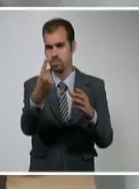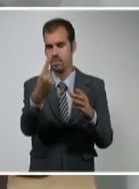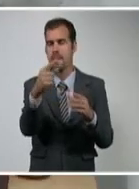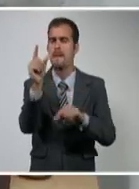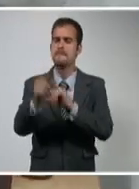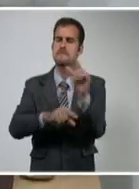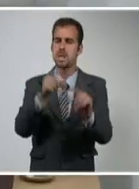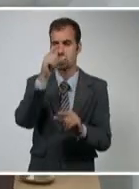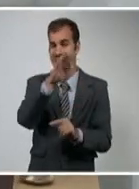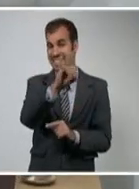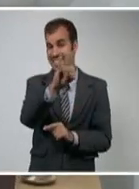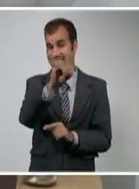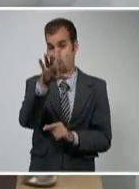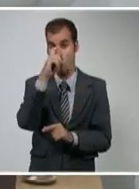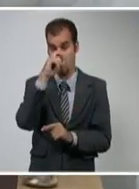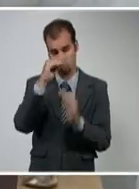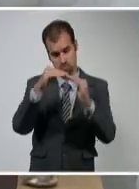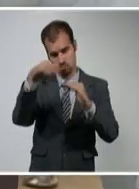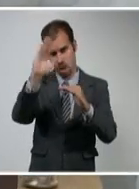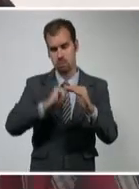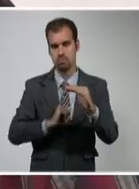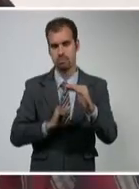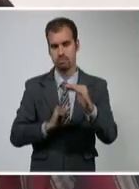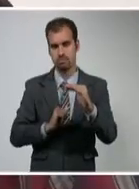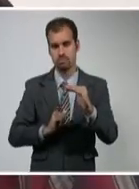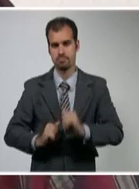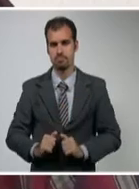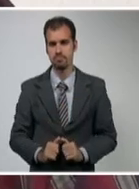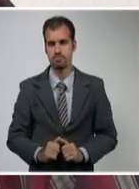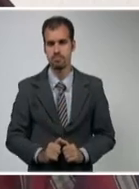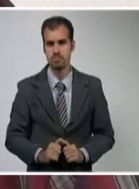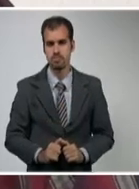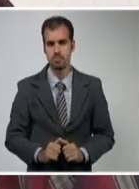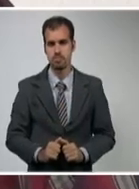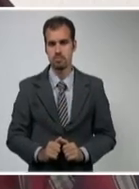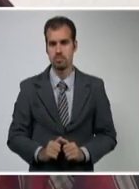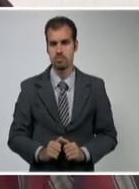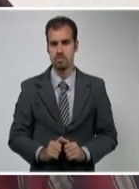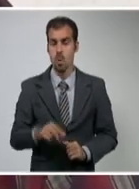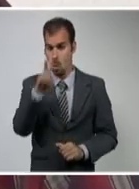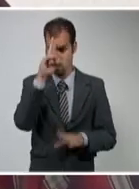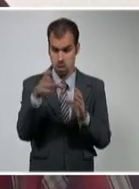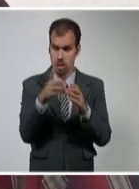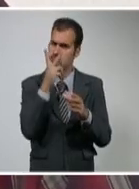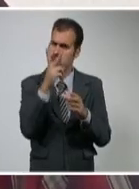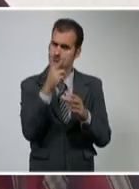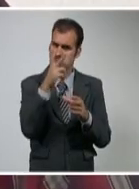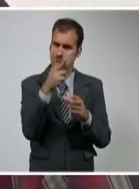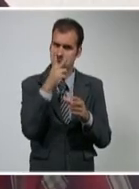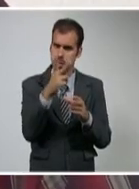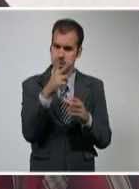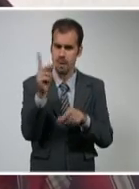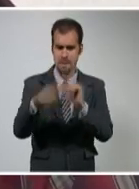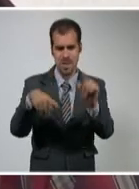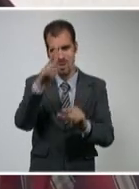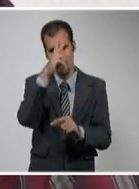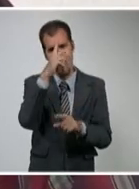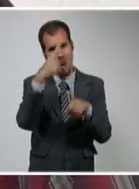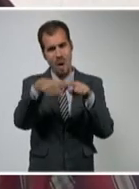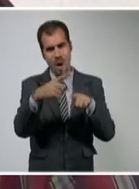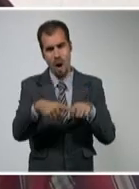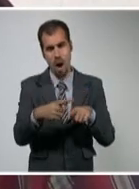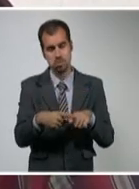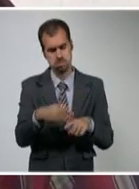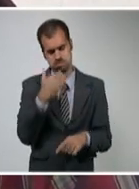65 años. La atención que ha tenido el policlínico aquí o la gente de salud pública con nosotros ha